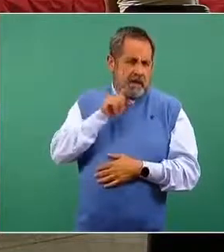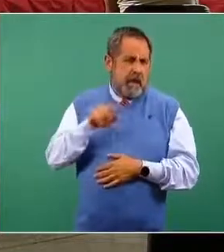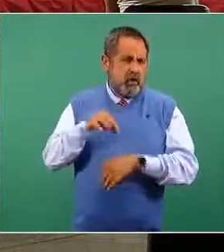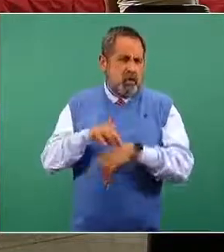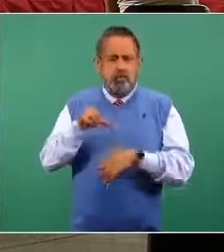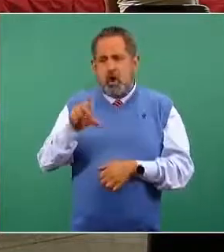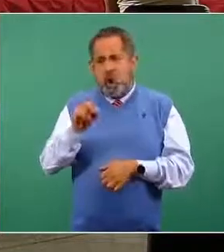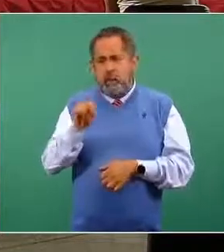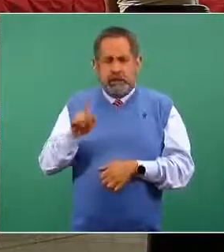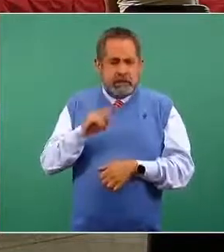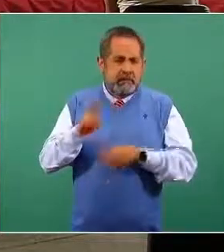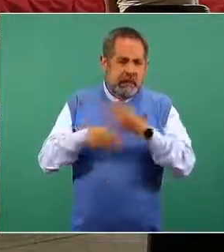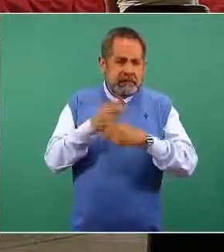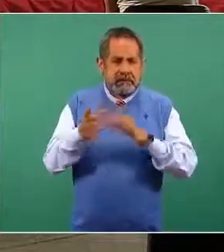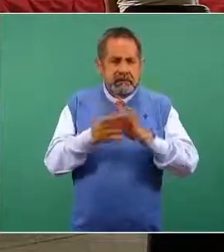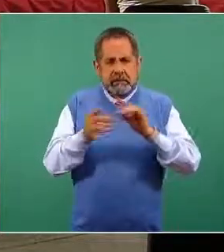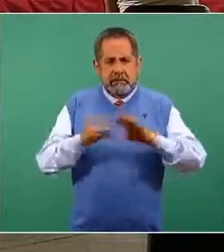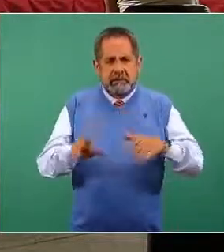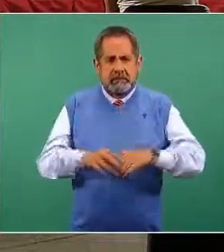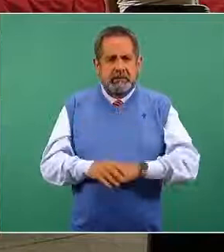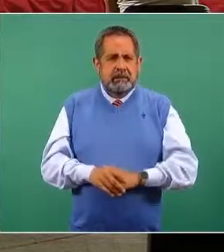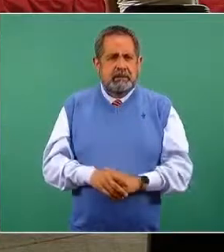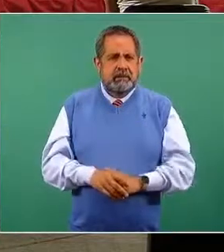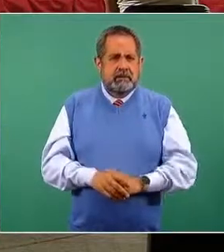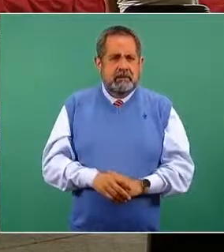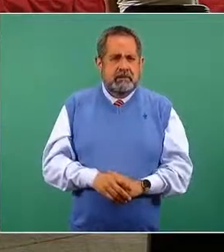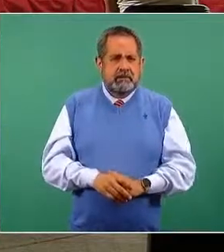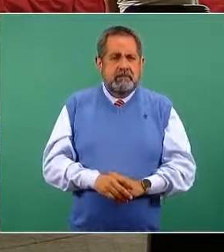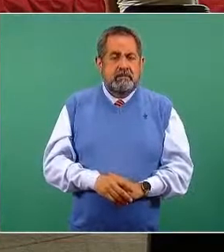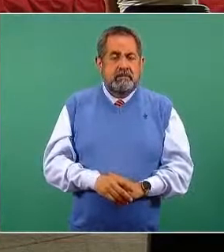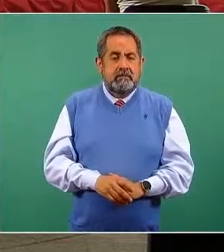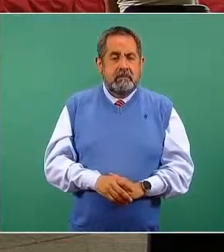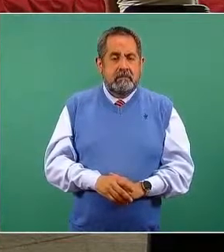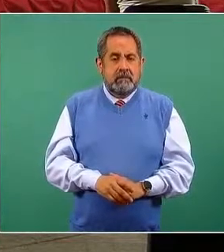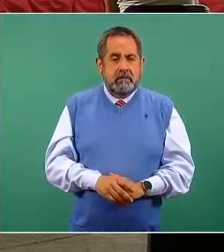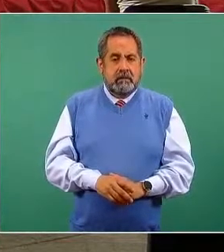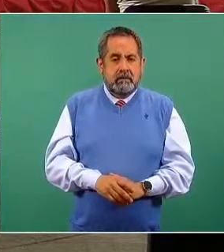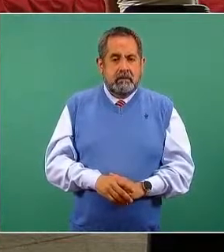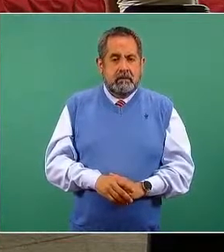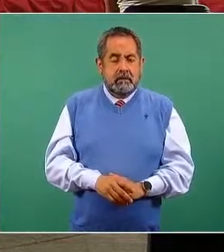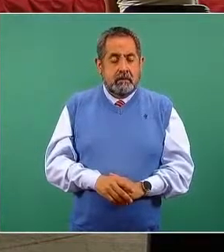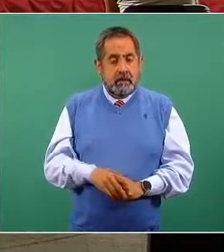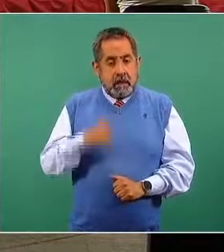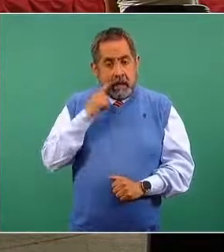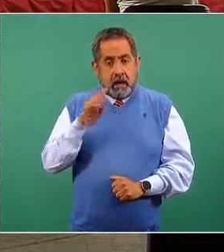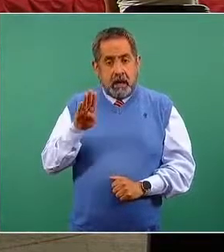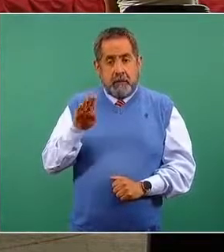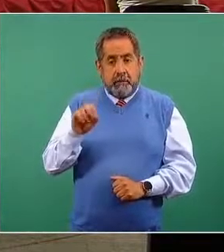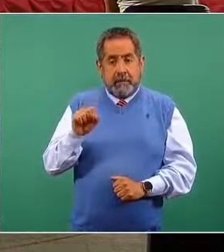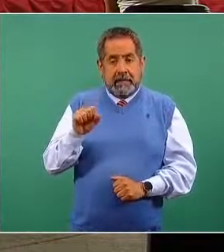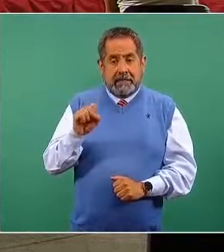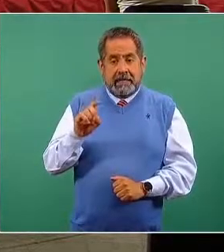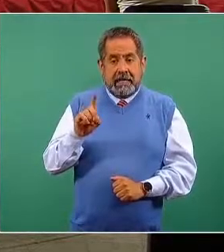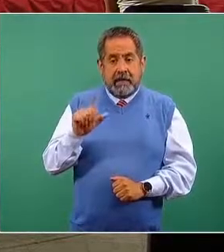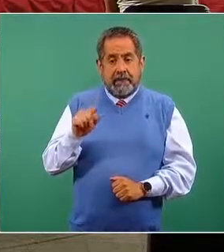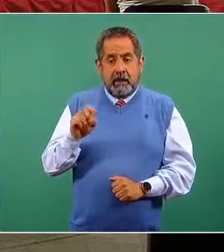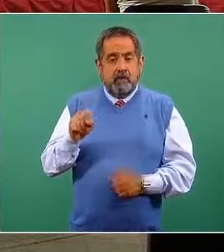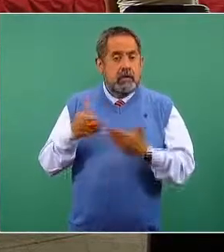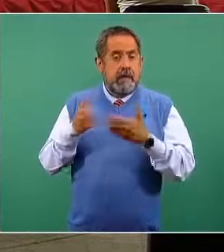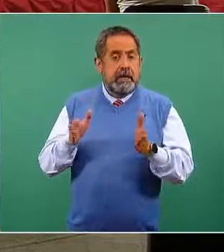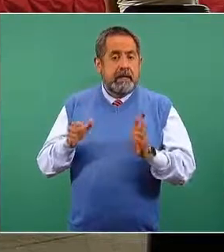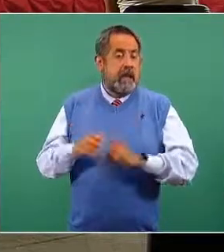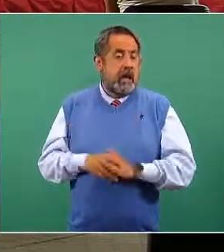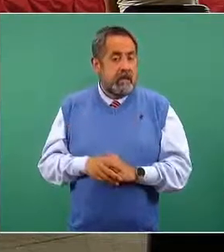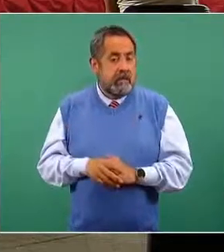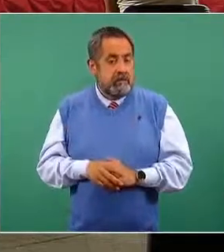Ridaura mañana, más abajo, completamente abajo. Ahí está la base de datos abierta,